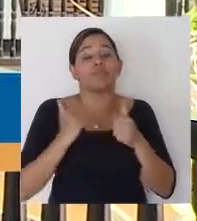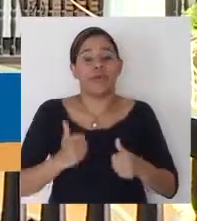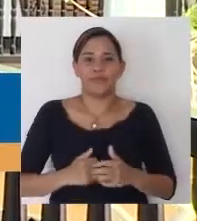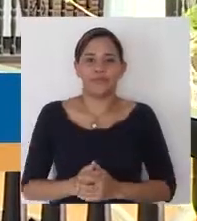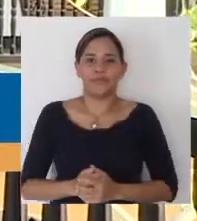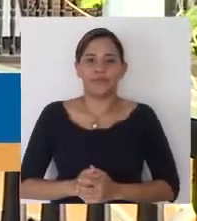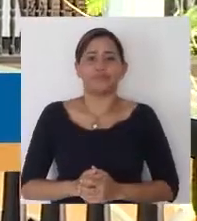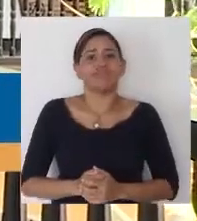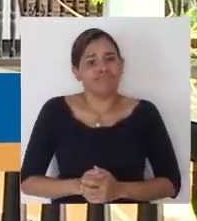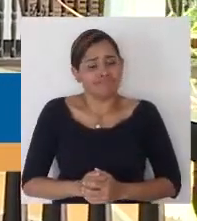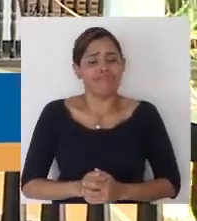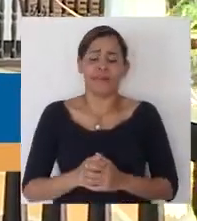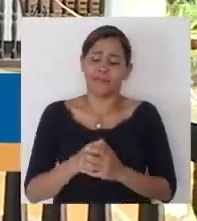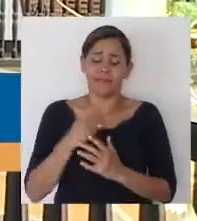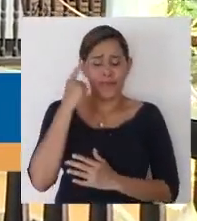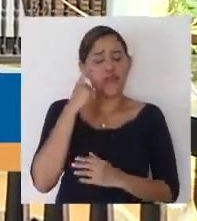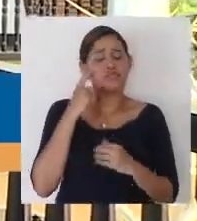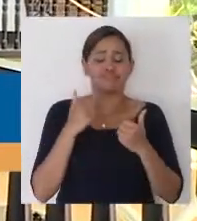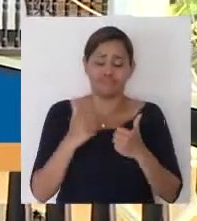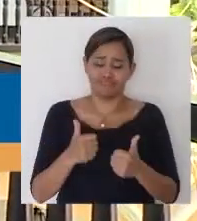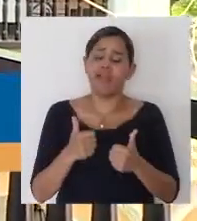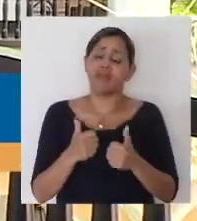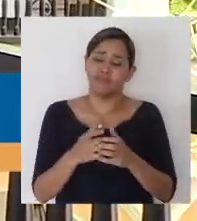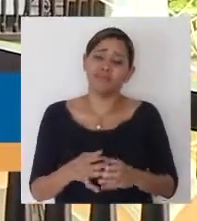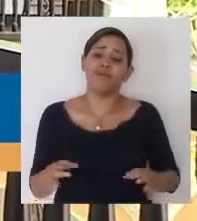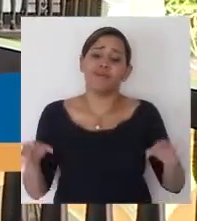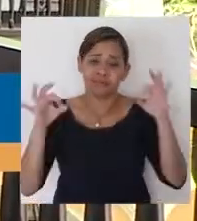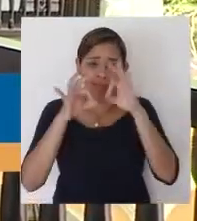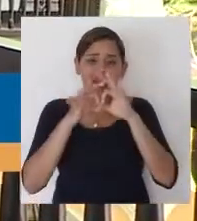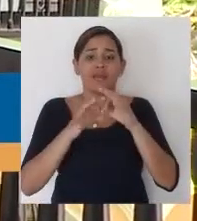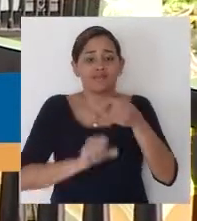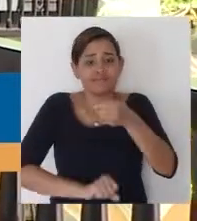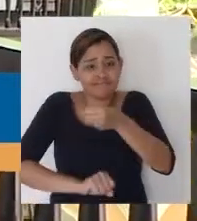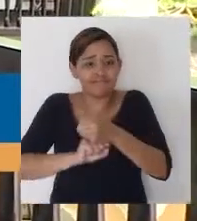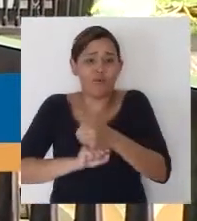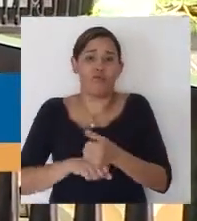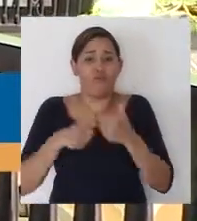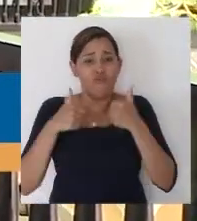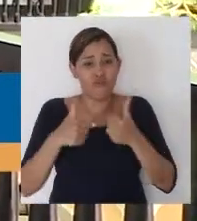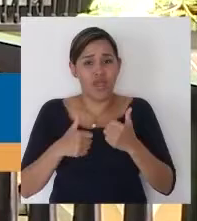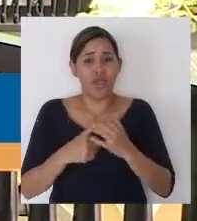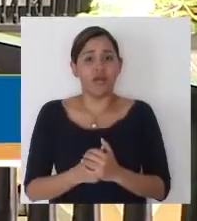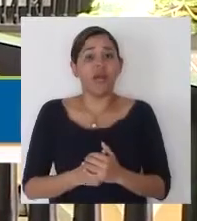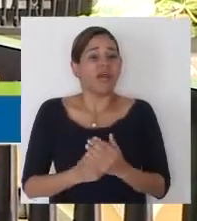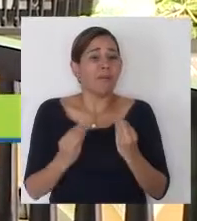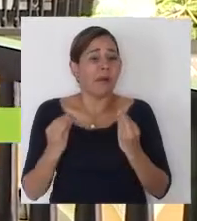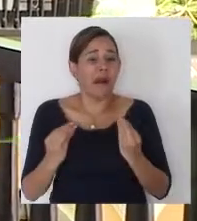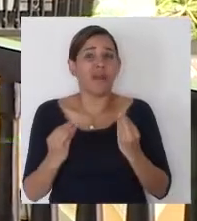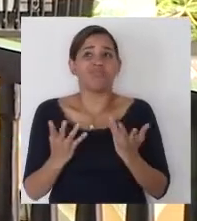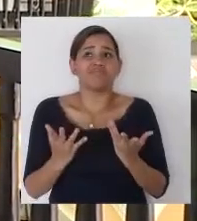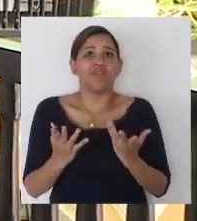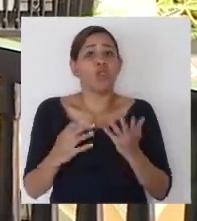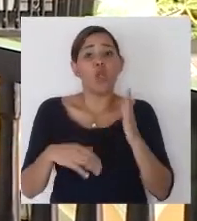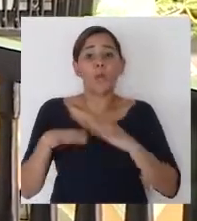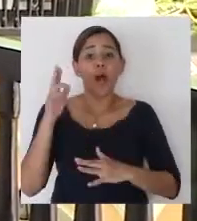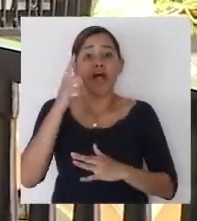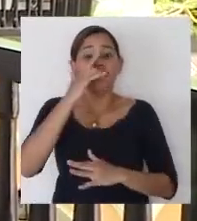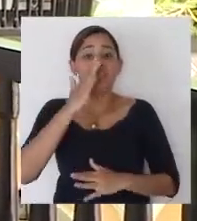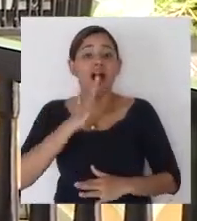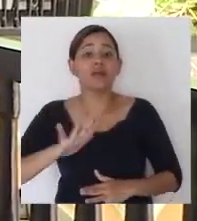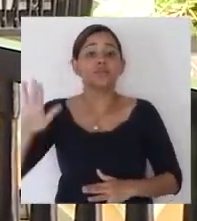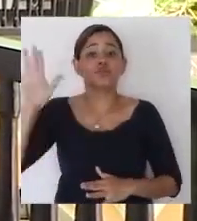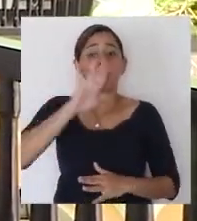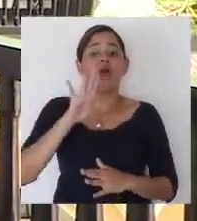de memoria y esas cuestiones nos ayudó mucho el equipo de